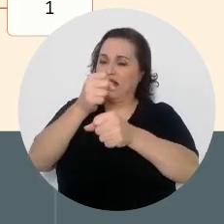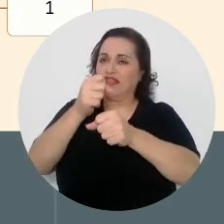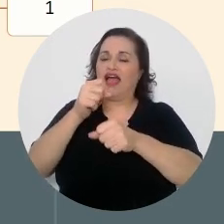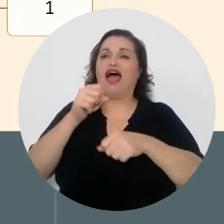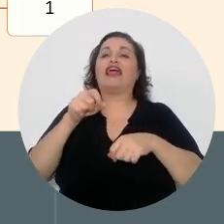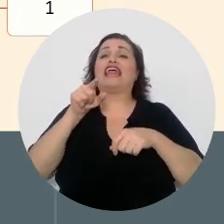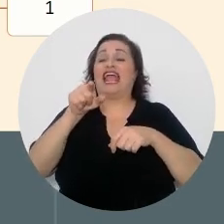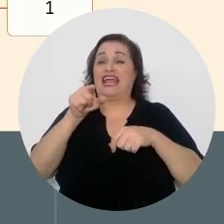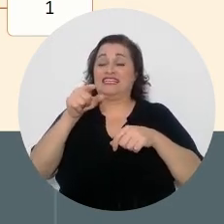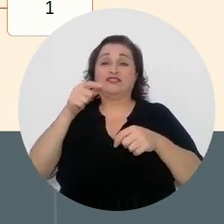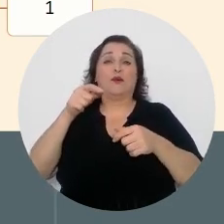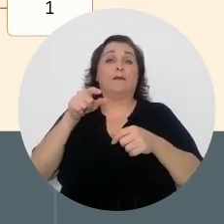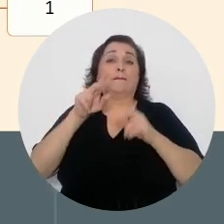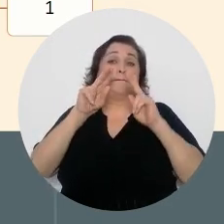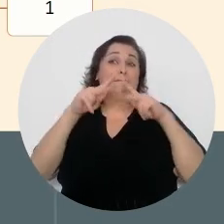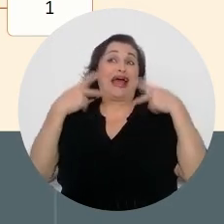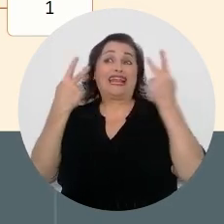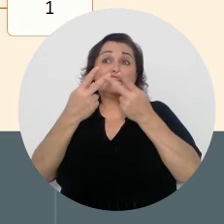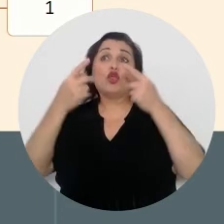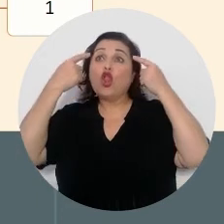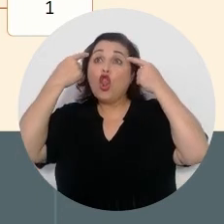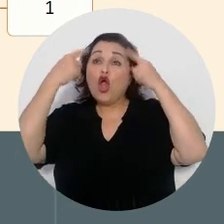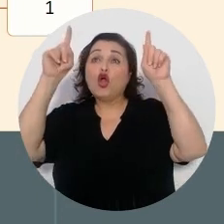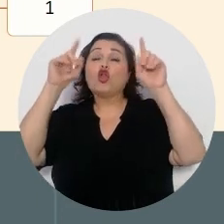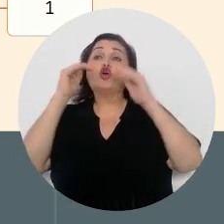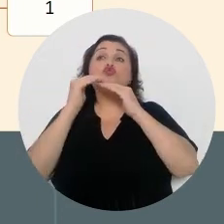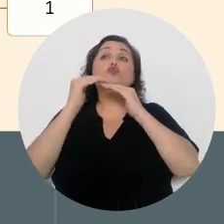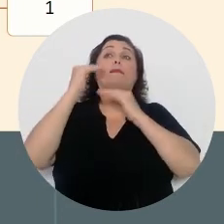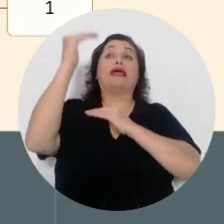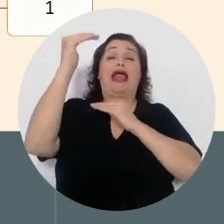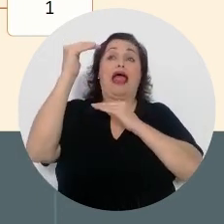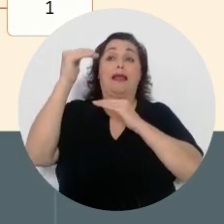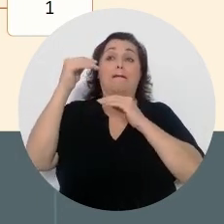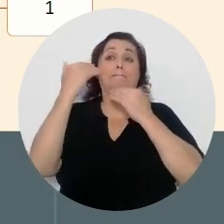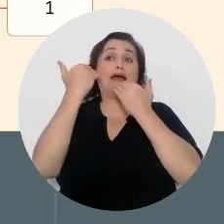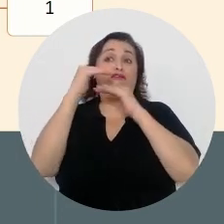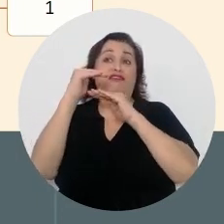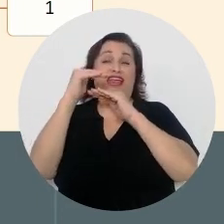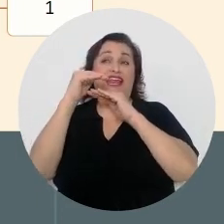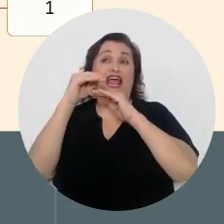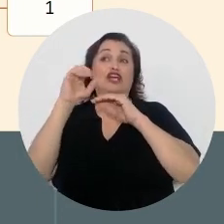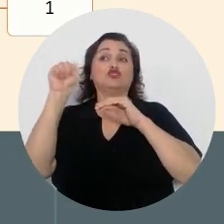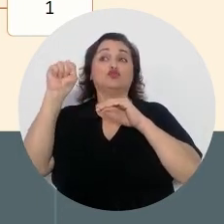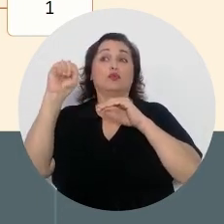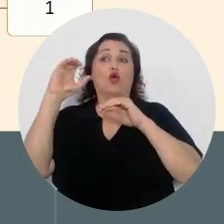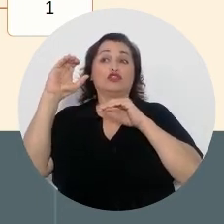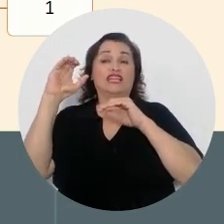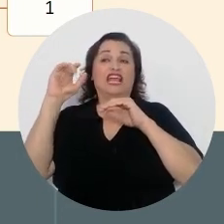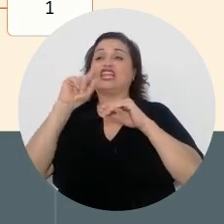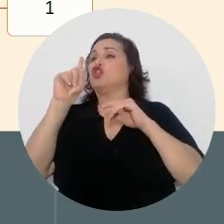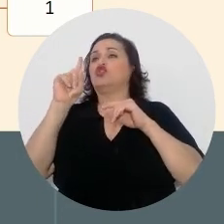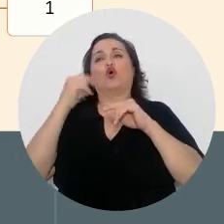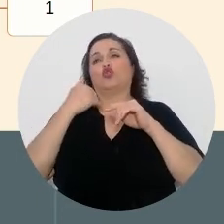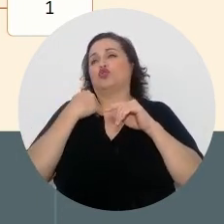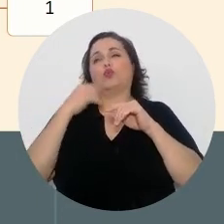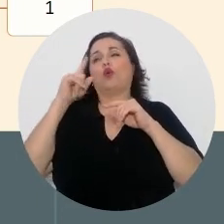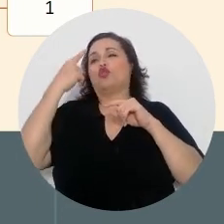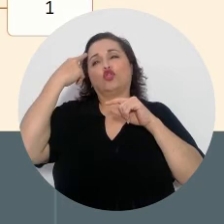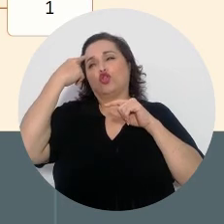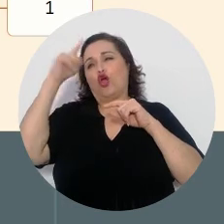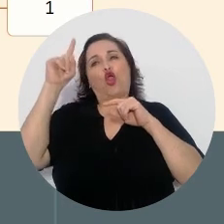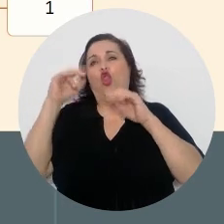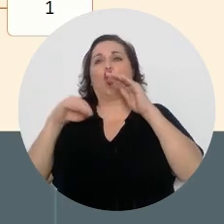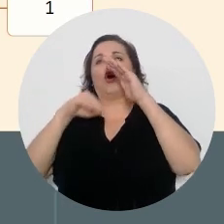elecciones municipales. Es un partido que logró superar la barrera del subcociente, no obtuvo escaños